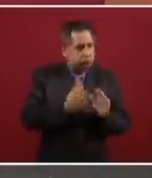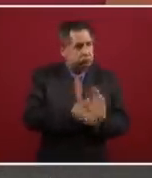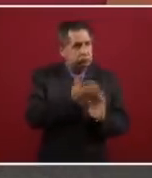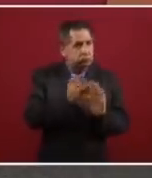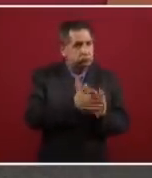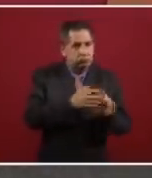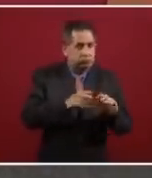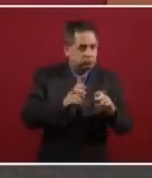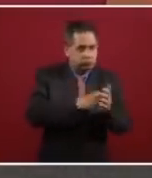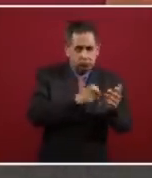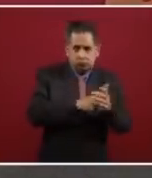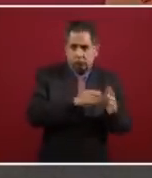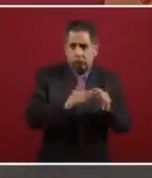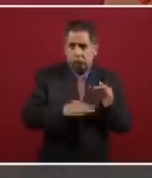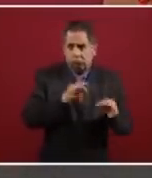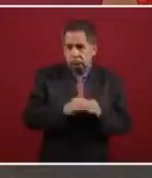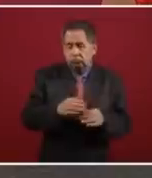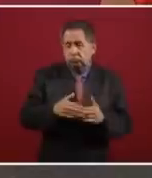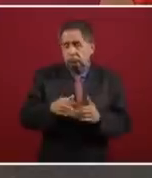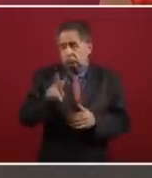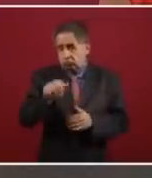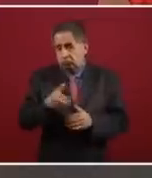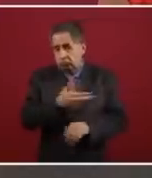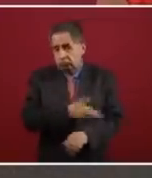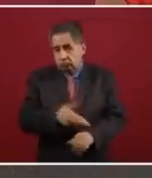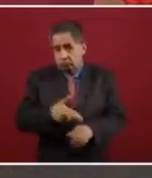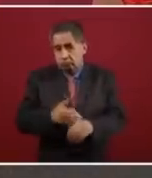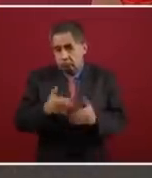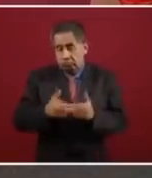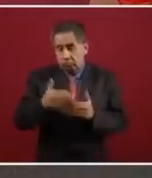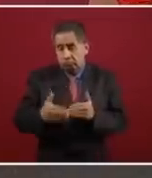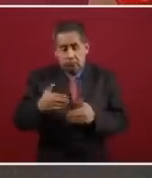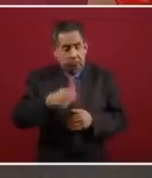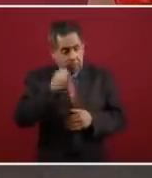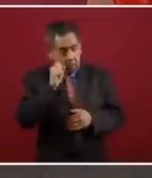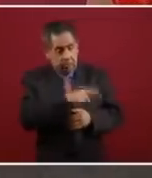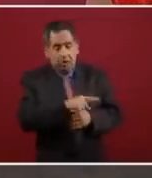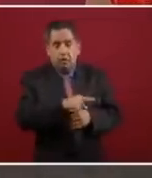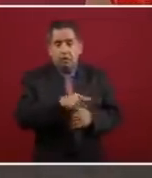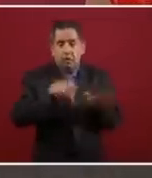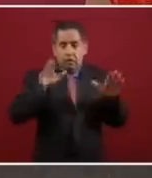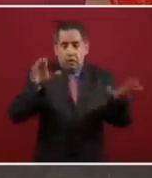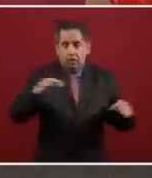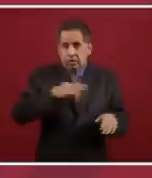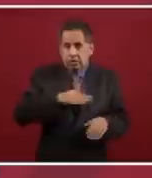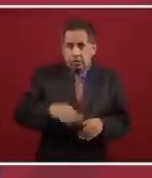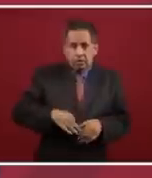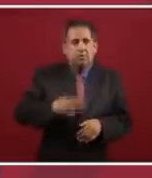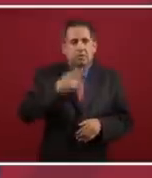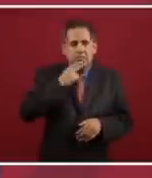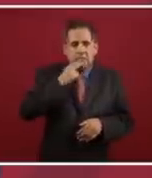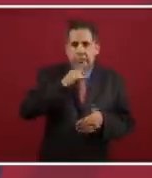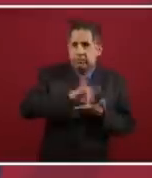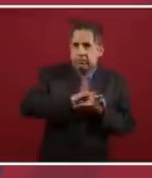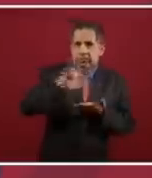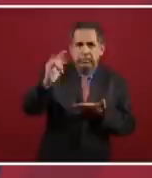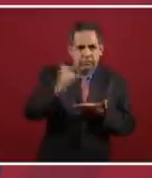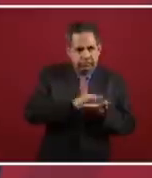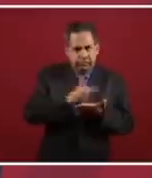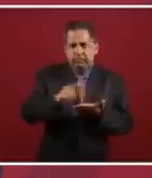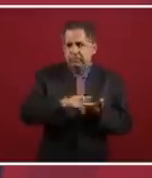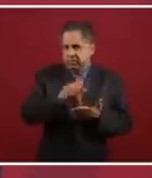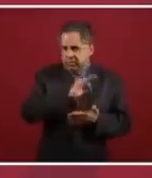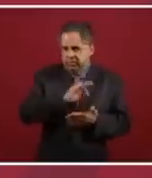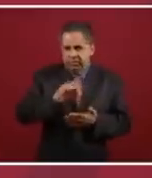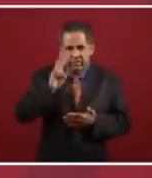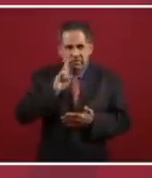Estamos ya en proceso de que ese aeropuerto opere a toda su